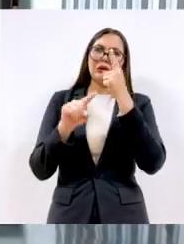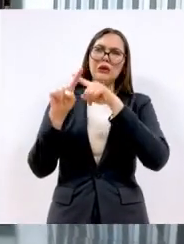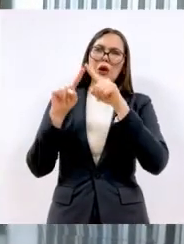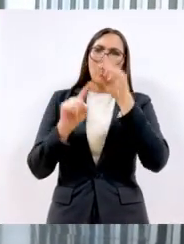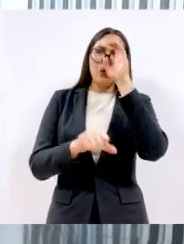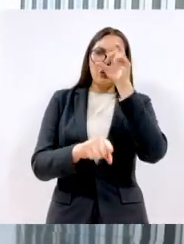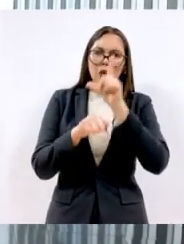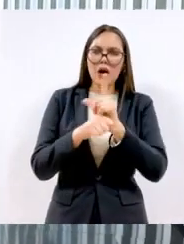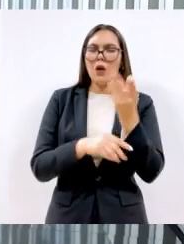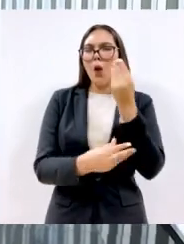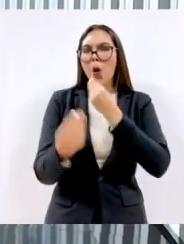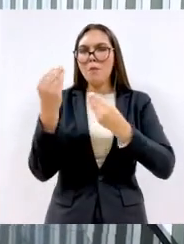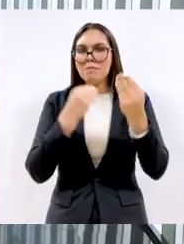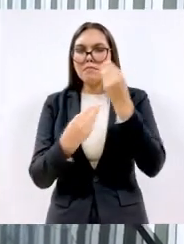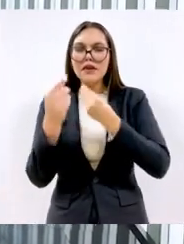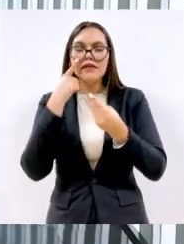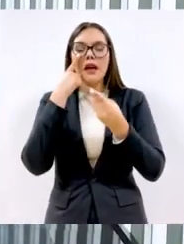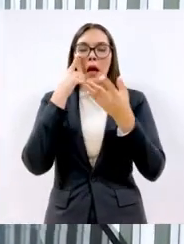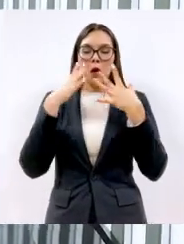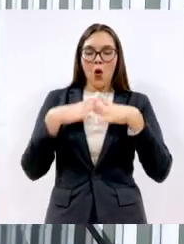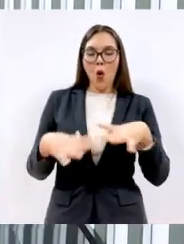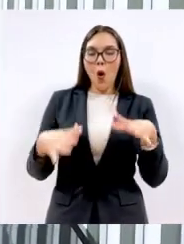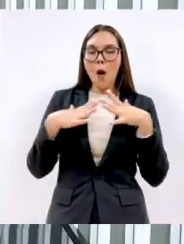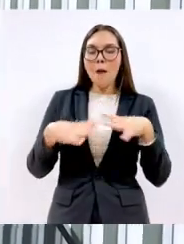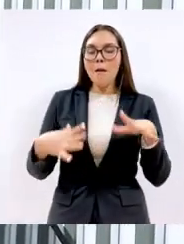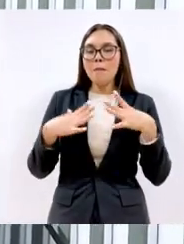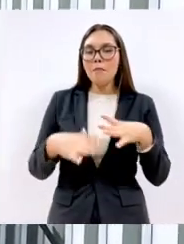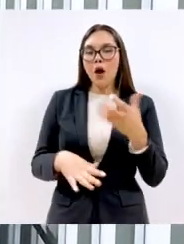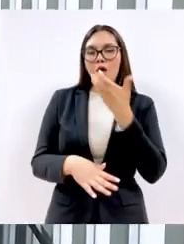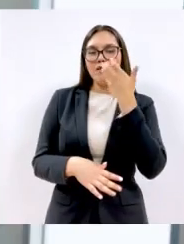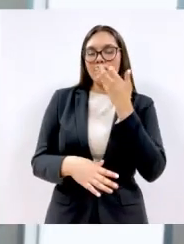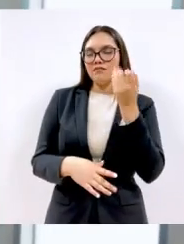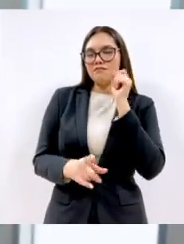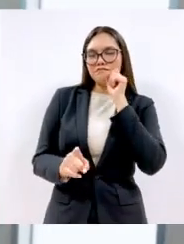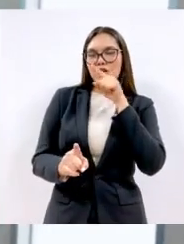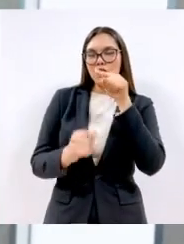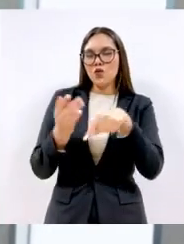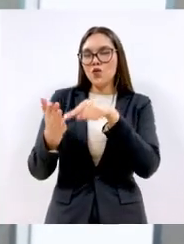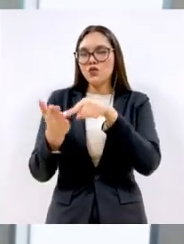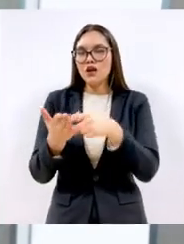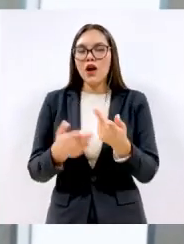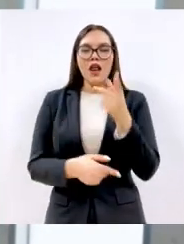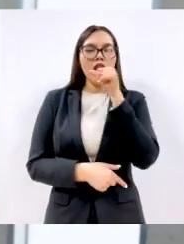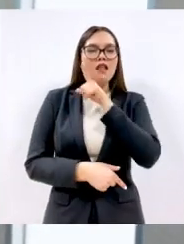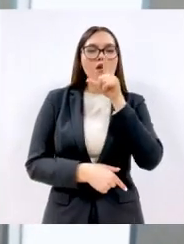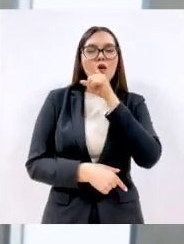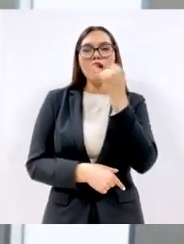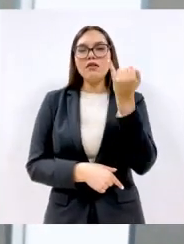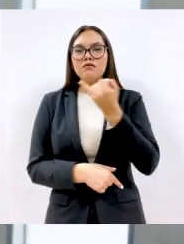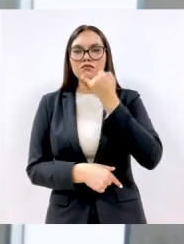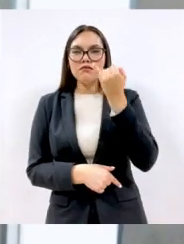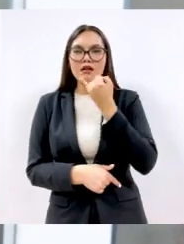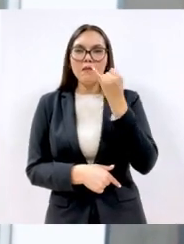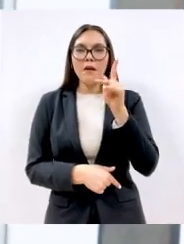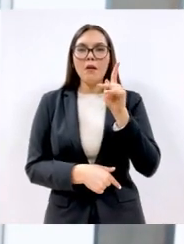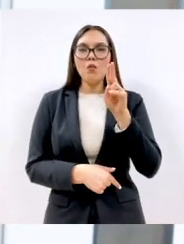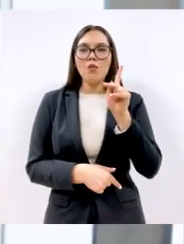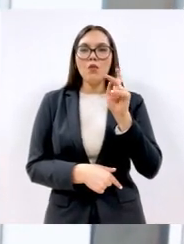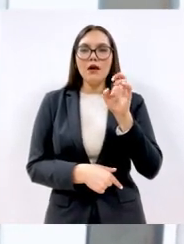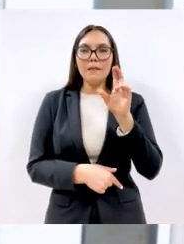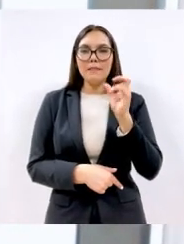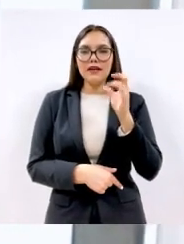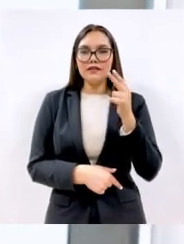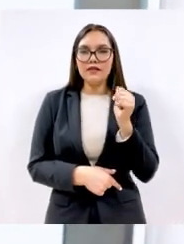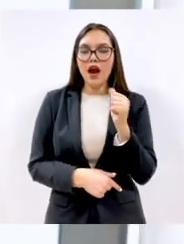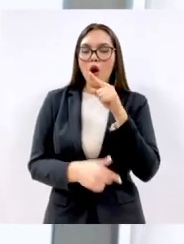multicultural. Su gastronomía, sus atuendos, su lenguaje, su idioma